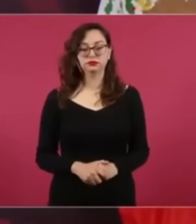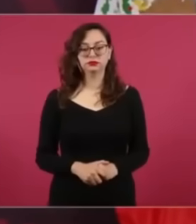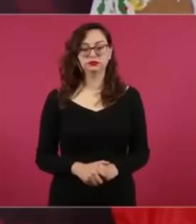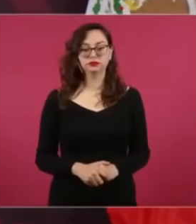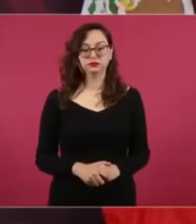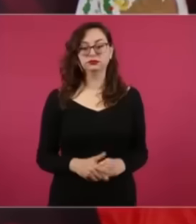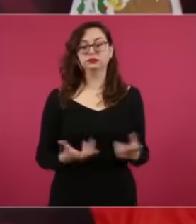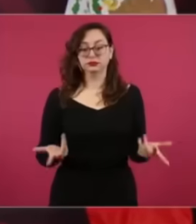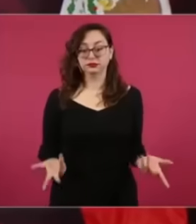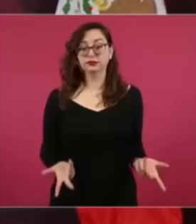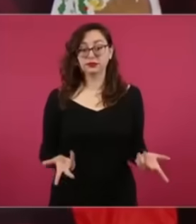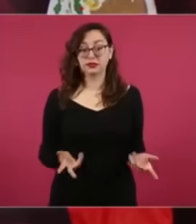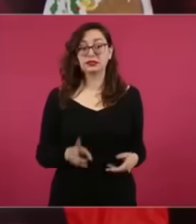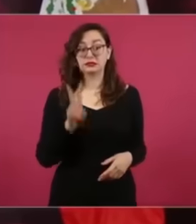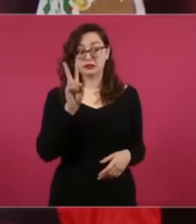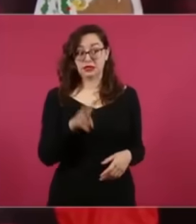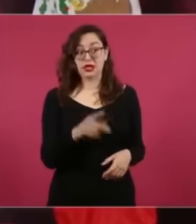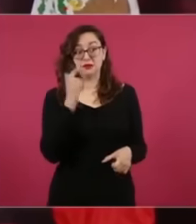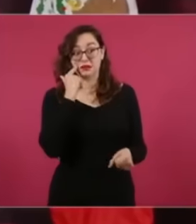los extremos se tocan.